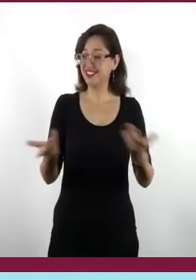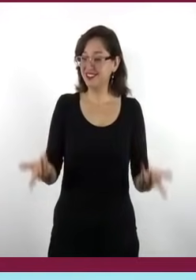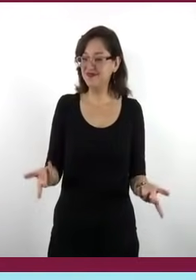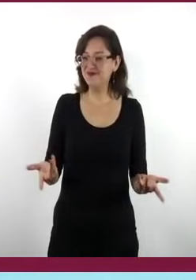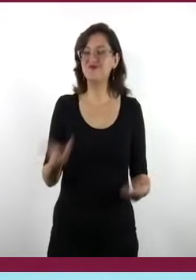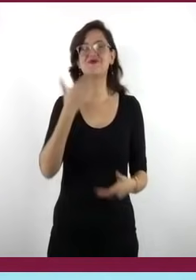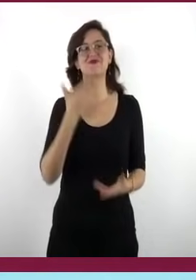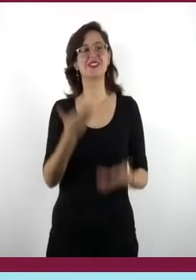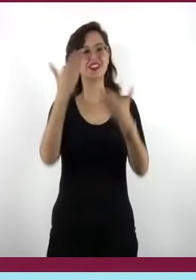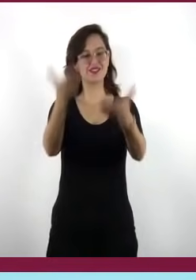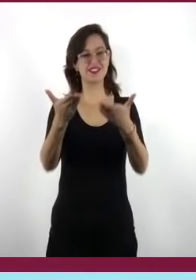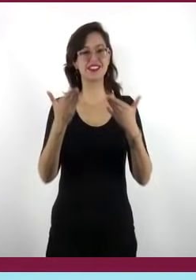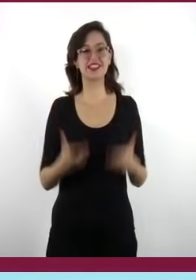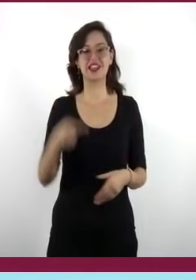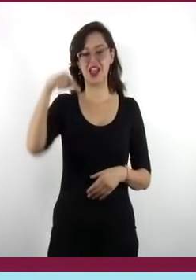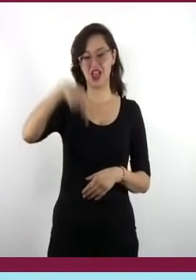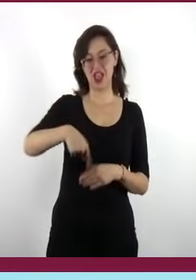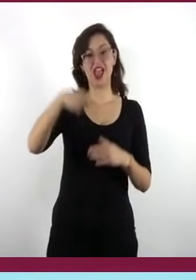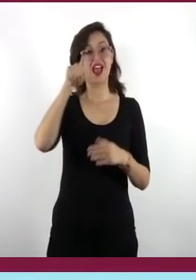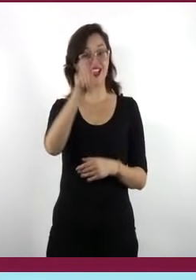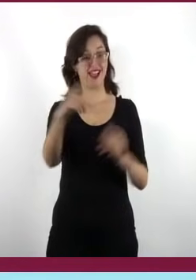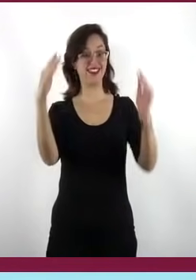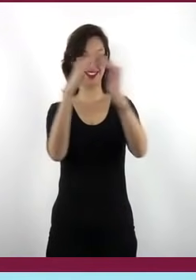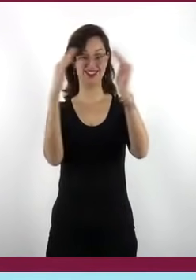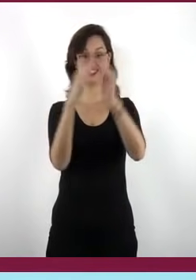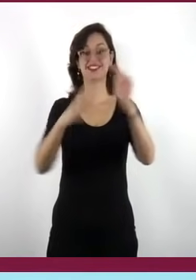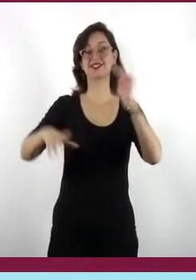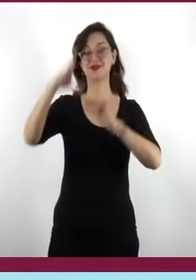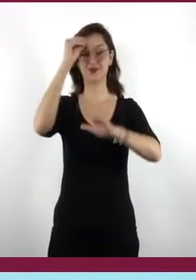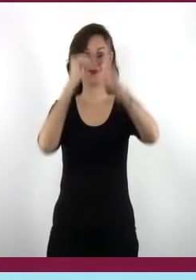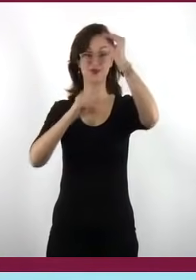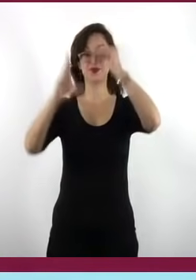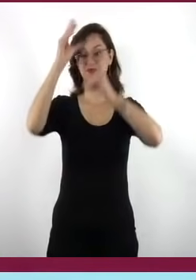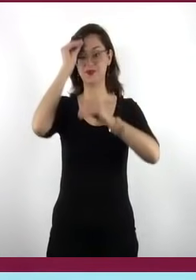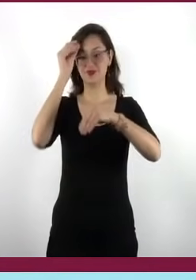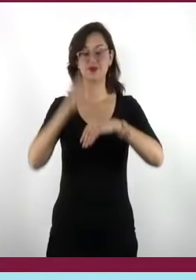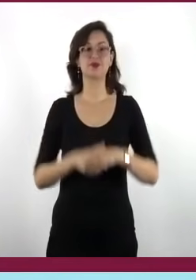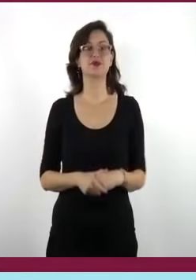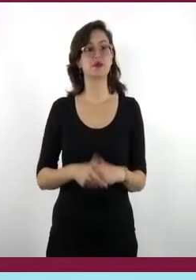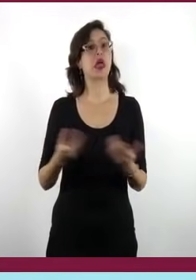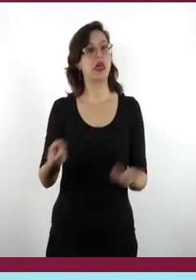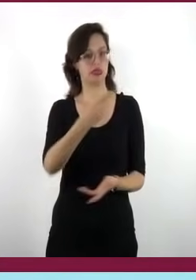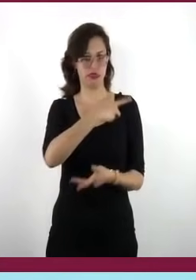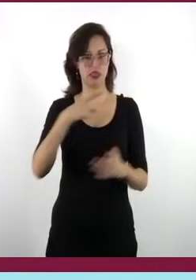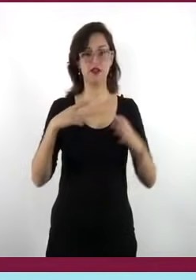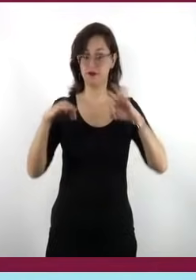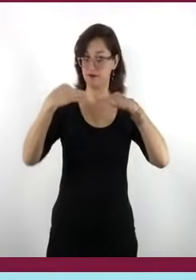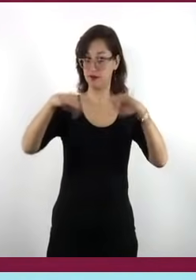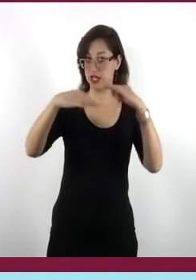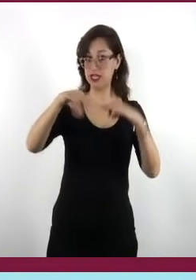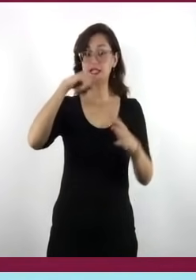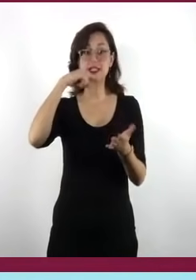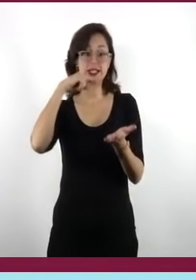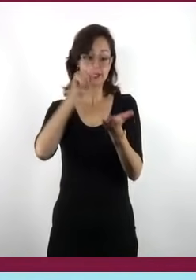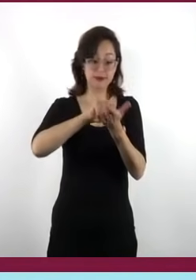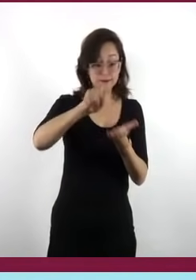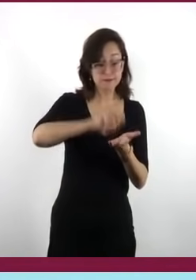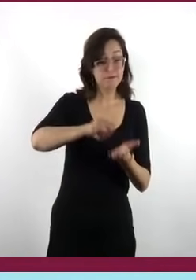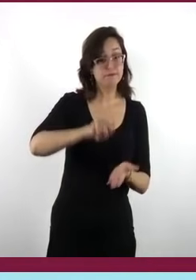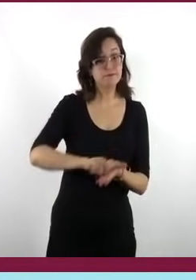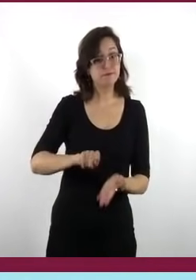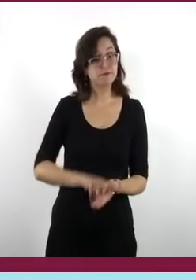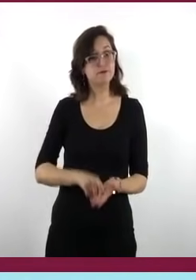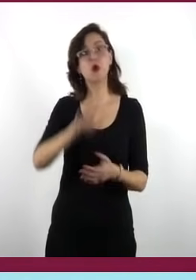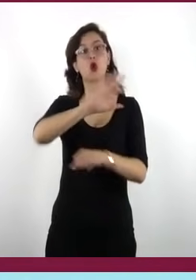Les damos la bienvenida a la programación de Aprende en Casa. No olviden tener a la mano papel y lápiz para tomar notas